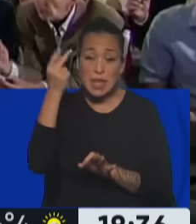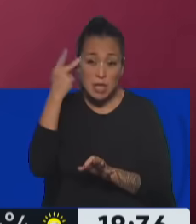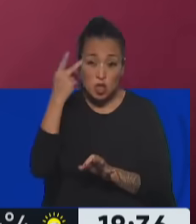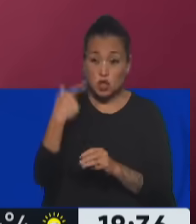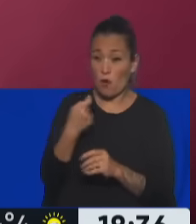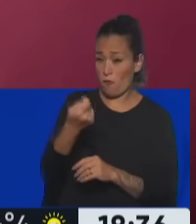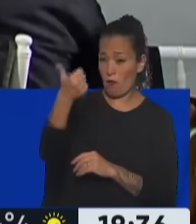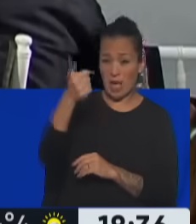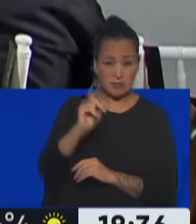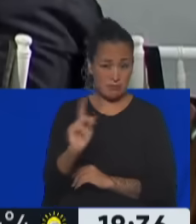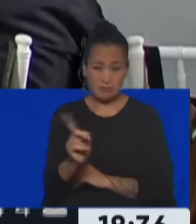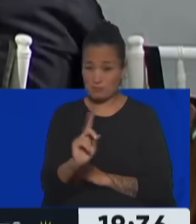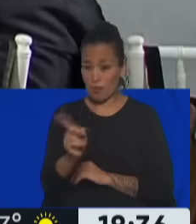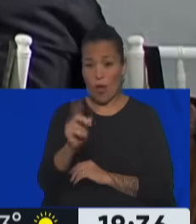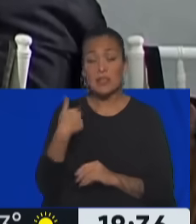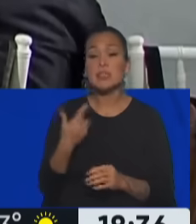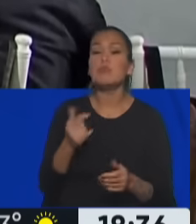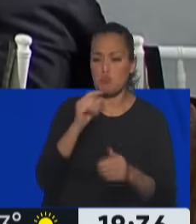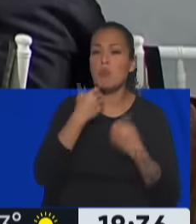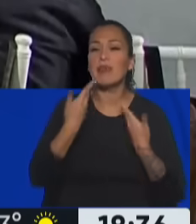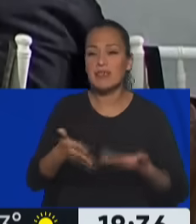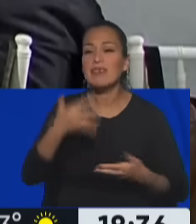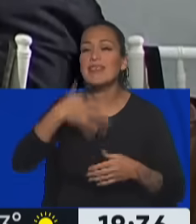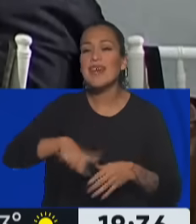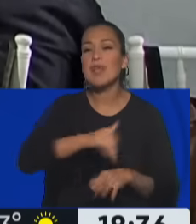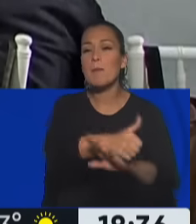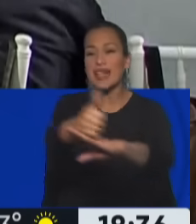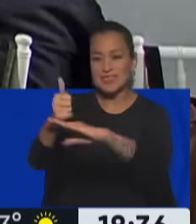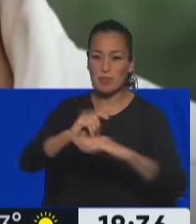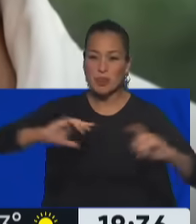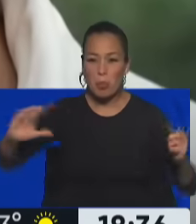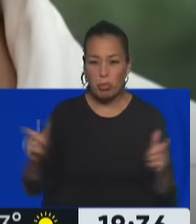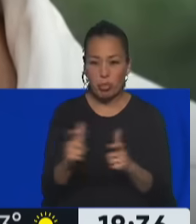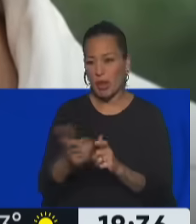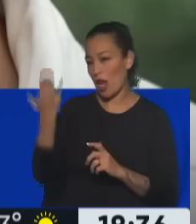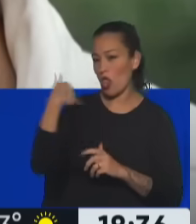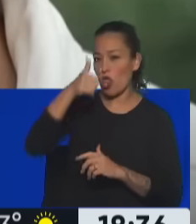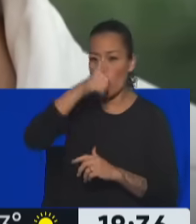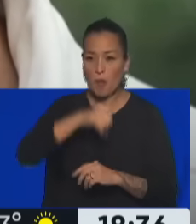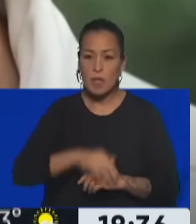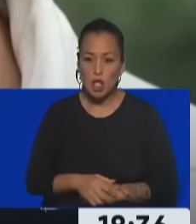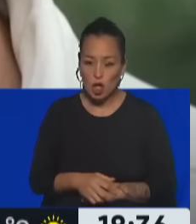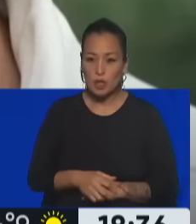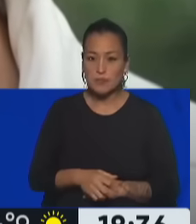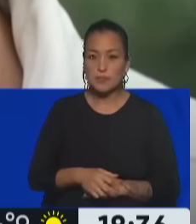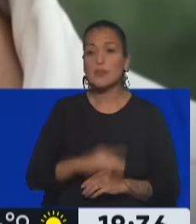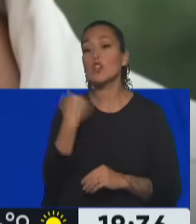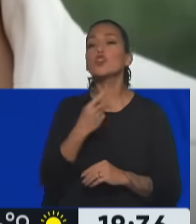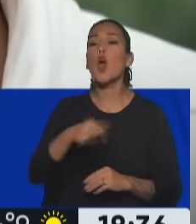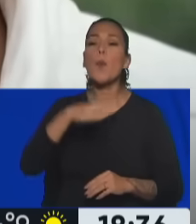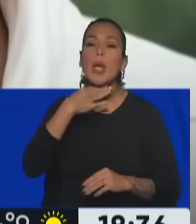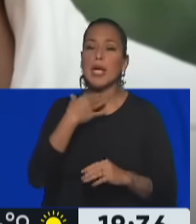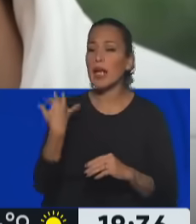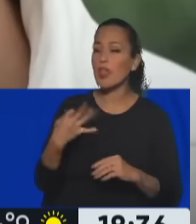puede también explicar la escasa participación que se registró en las urnas el domingo pasado. Es como algo que necesitamos como mexicanos y como pueblo